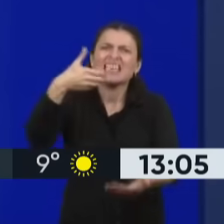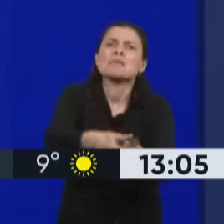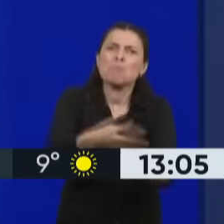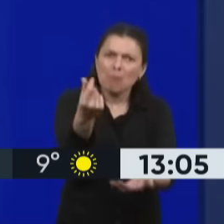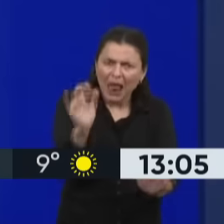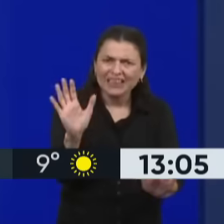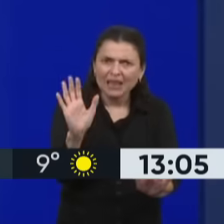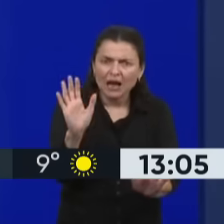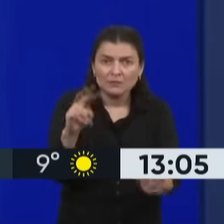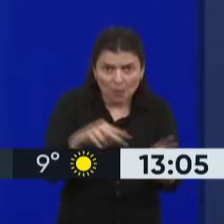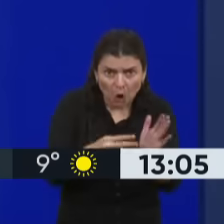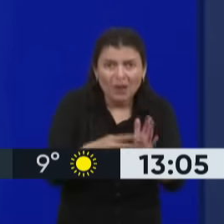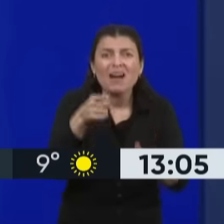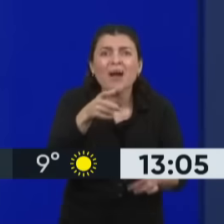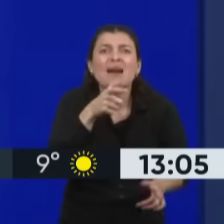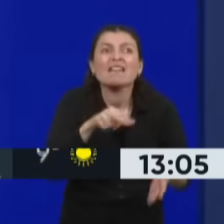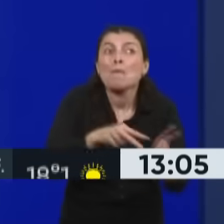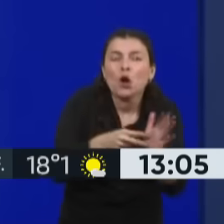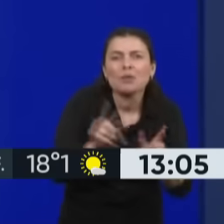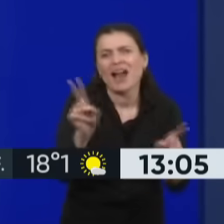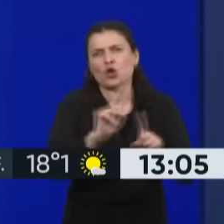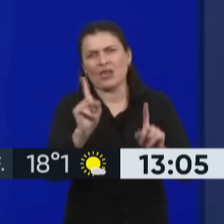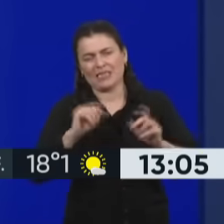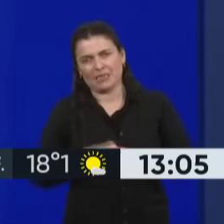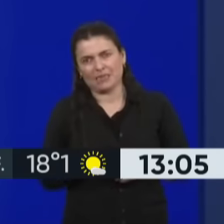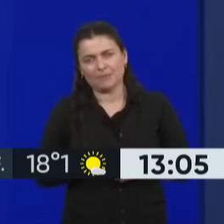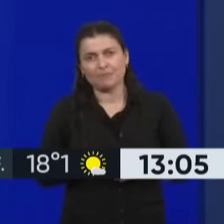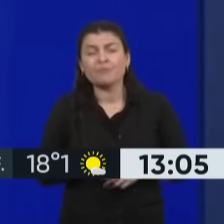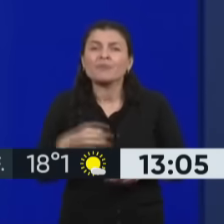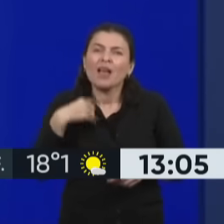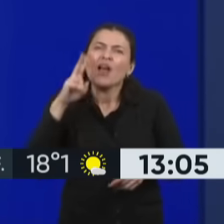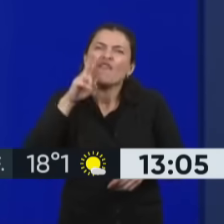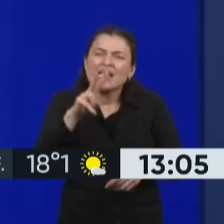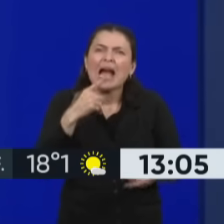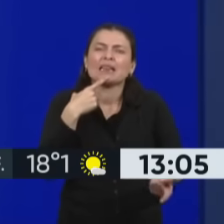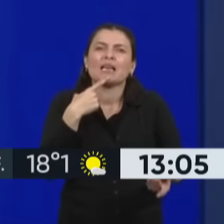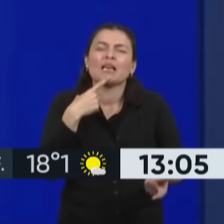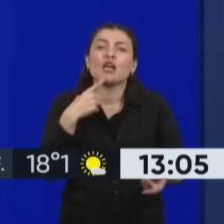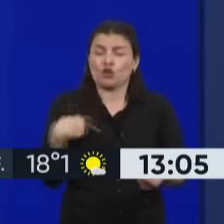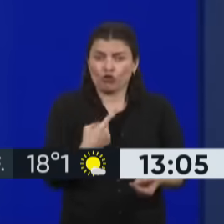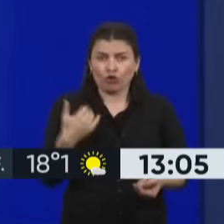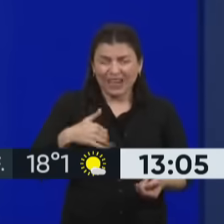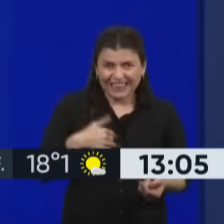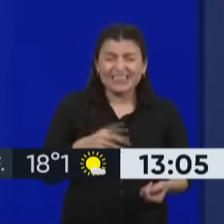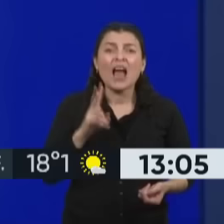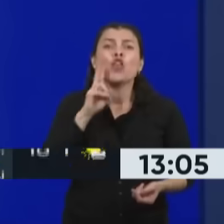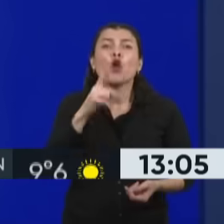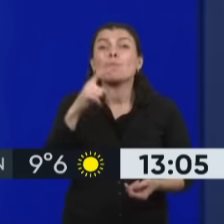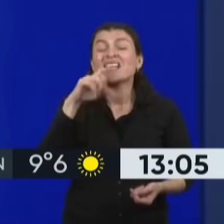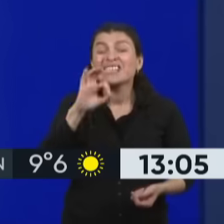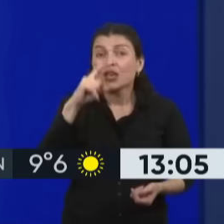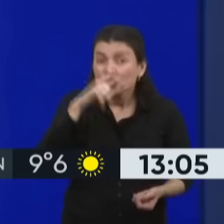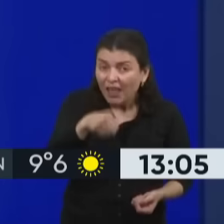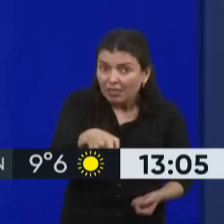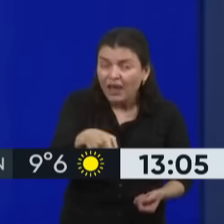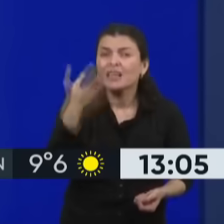problema. Es más, si ustedes se fijan, nosotros en el 2017 teníamos déficit de cuenta corriente